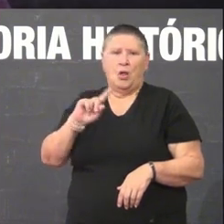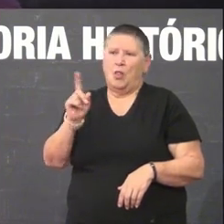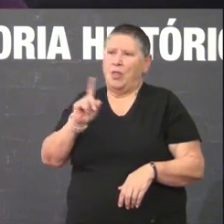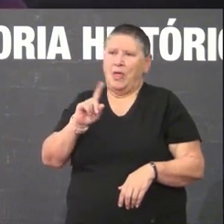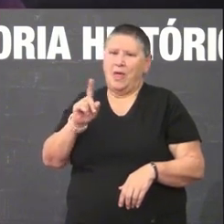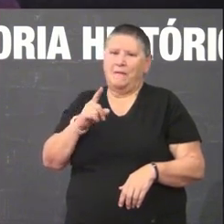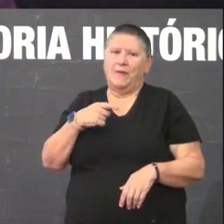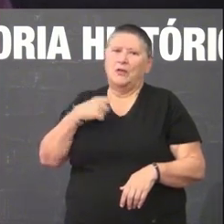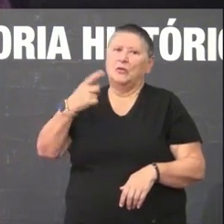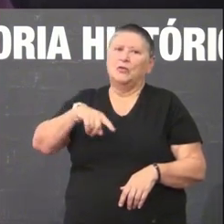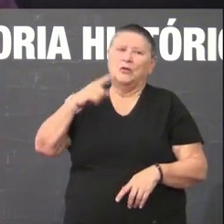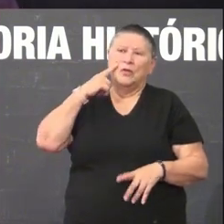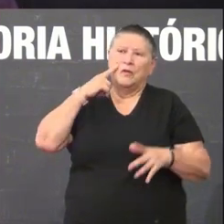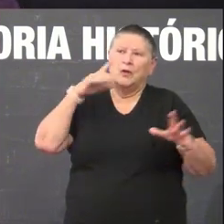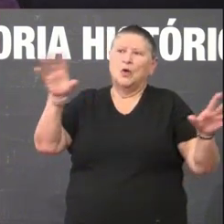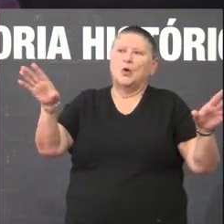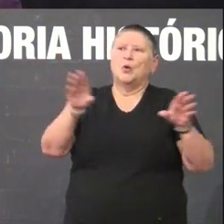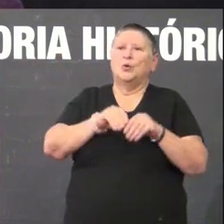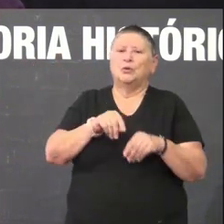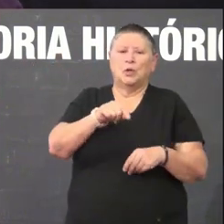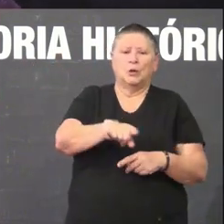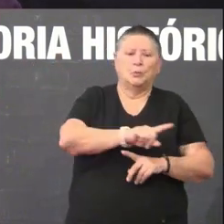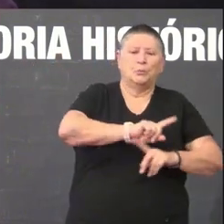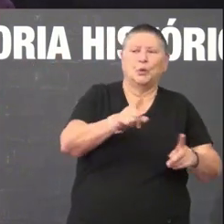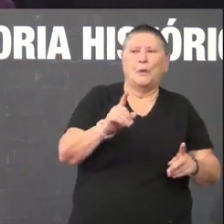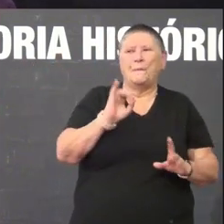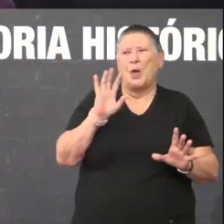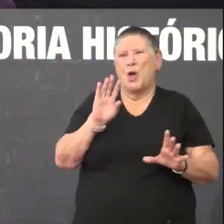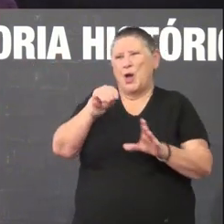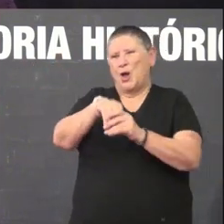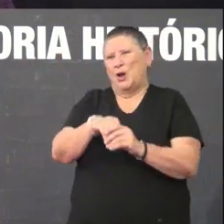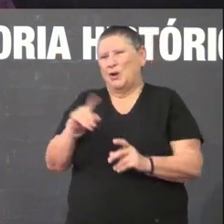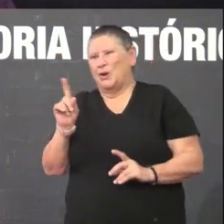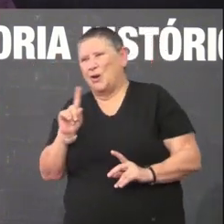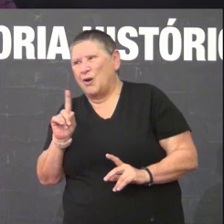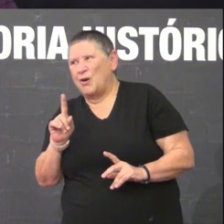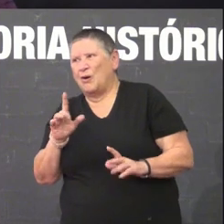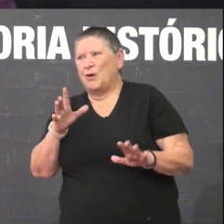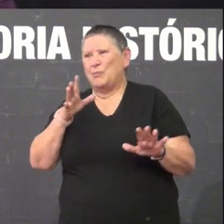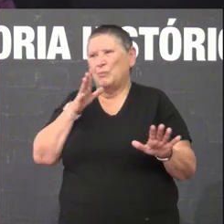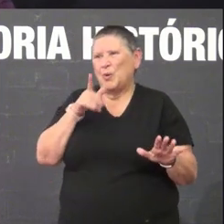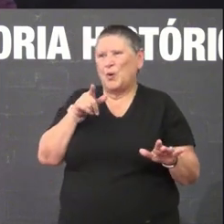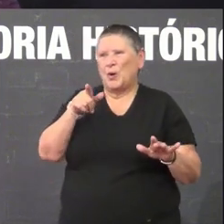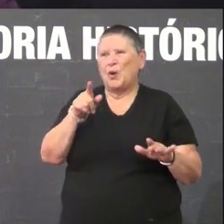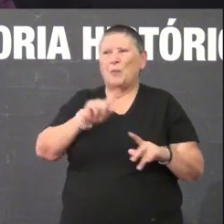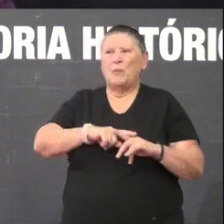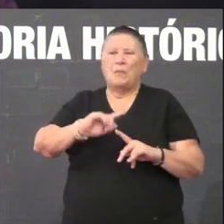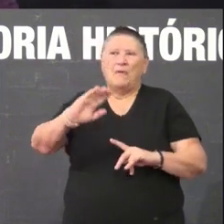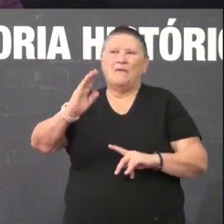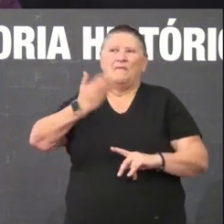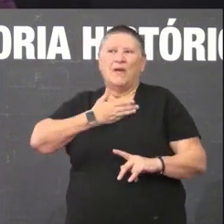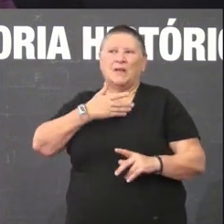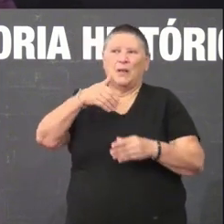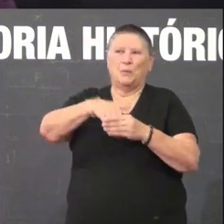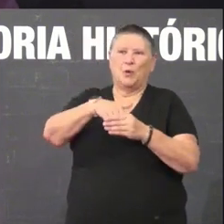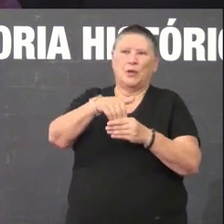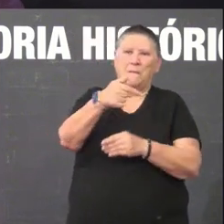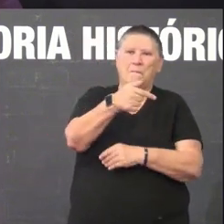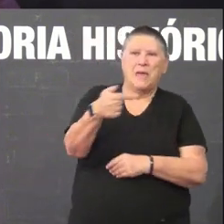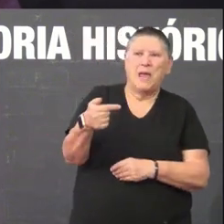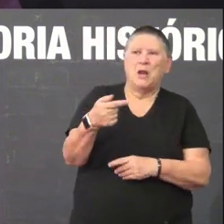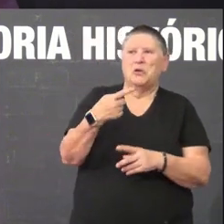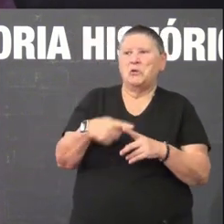a la conclusión de que no de que eso no toca de que mejor no meterse ahí porque porque eso va a tener un coste no van a votar menos y